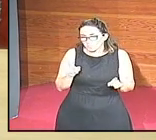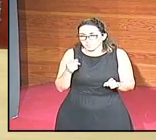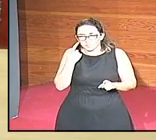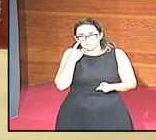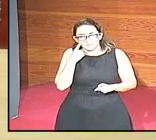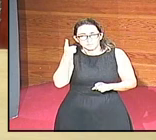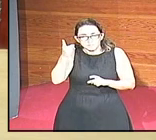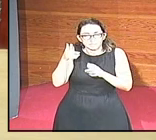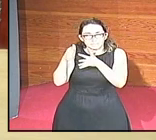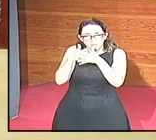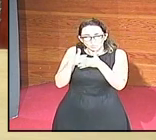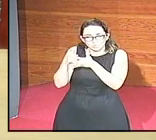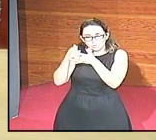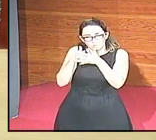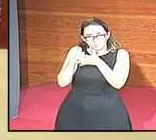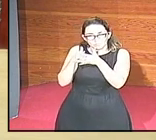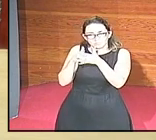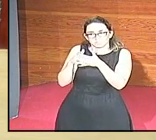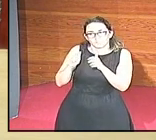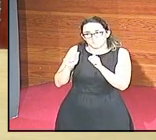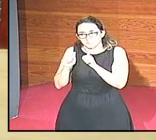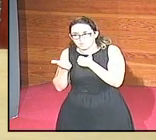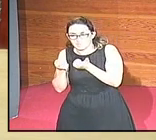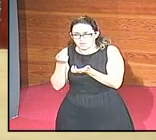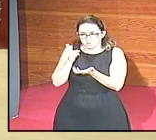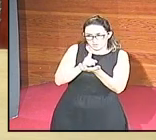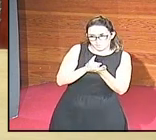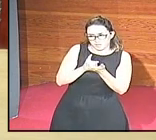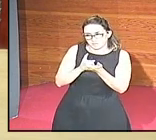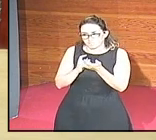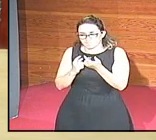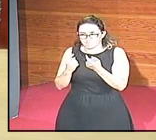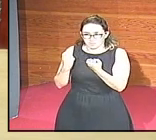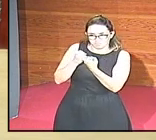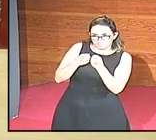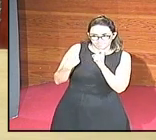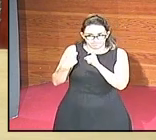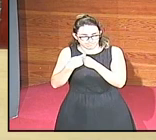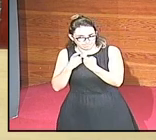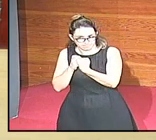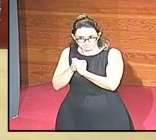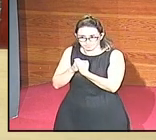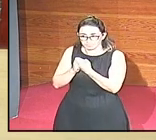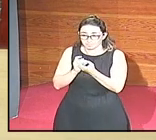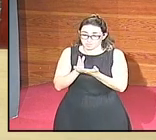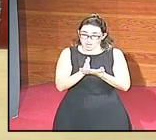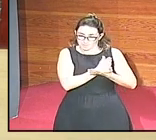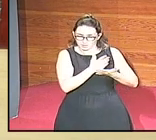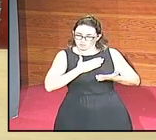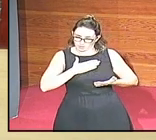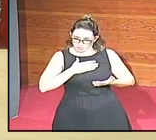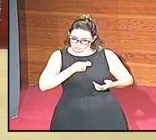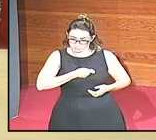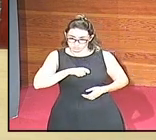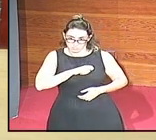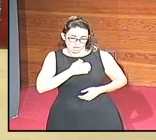la potencia, las potencias otra vez empiezan a asomar, ¿no? Y por otro lado también, nosotros somos fabricantes de armas,